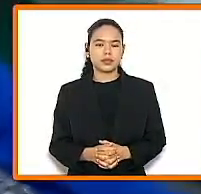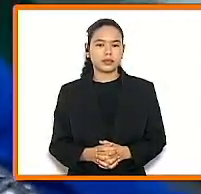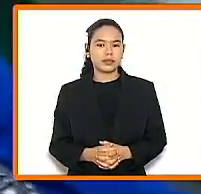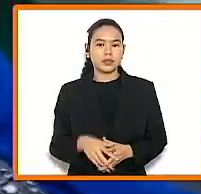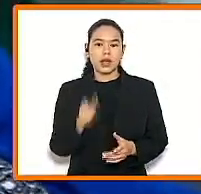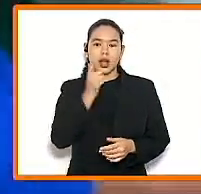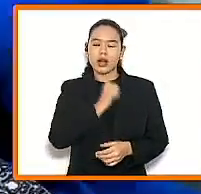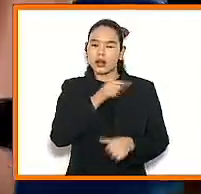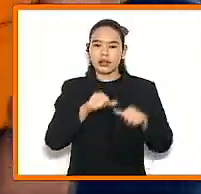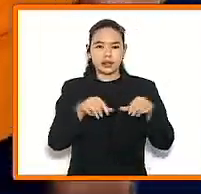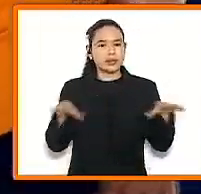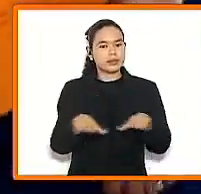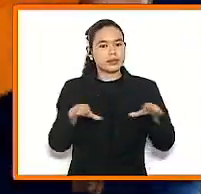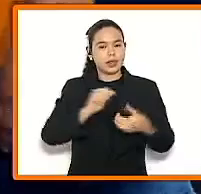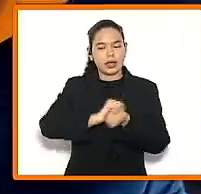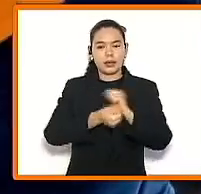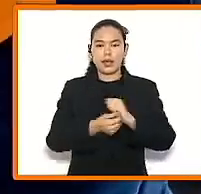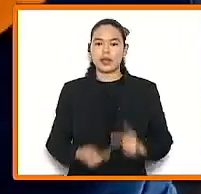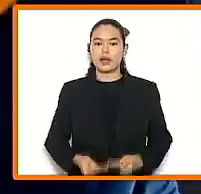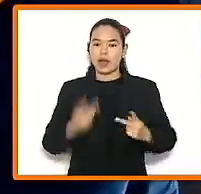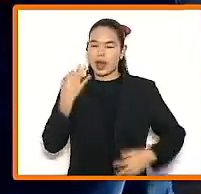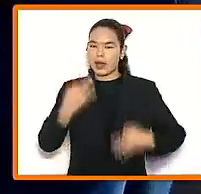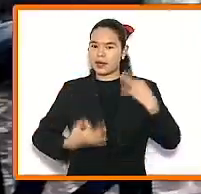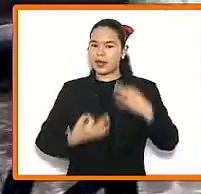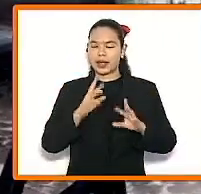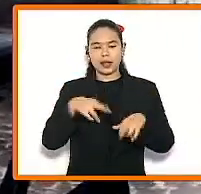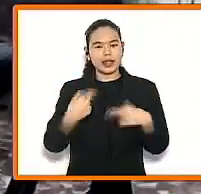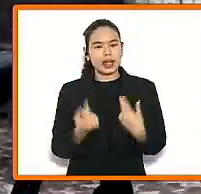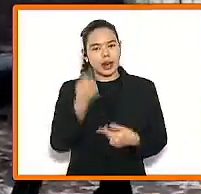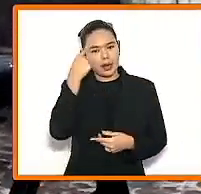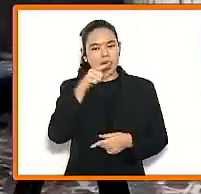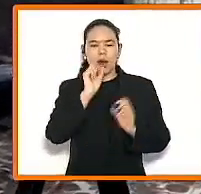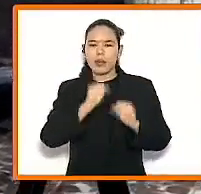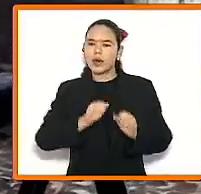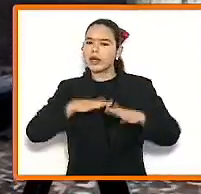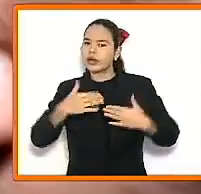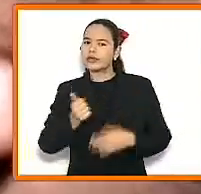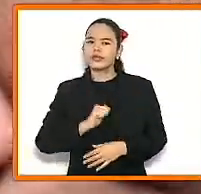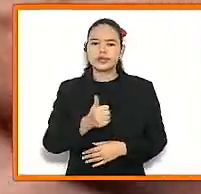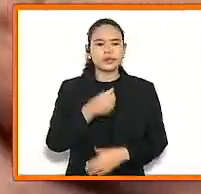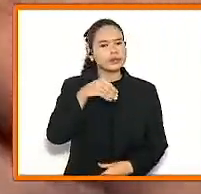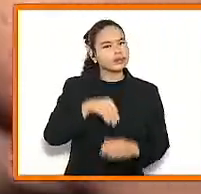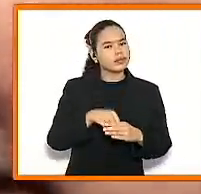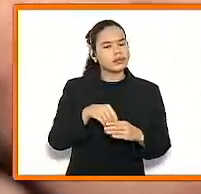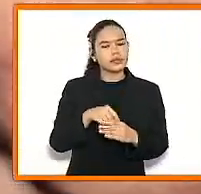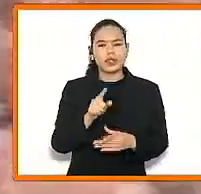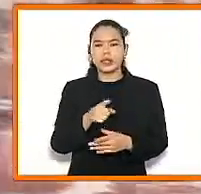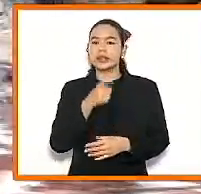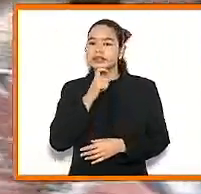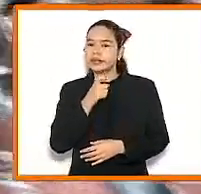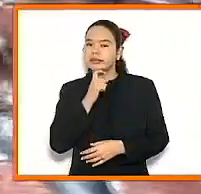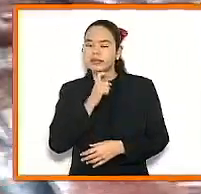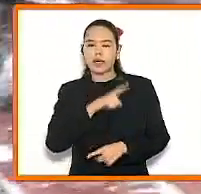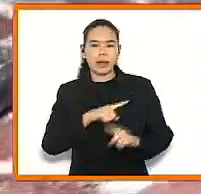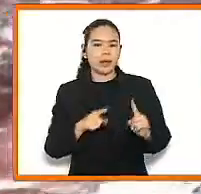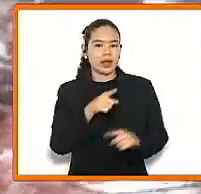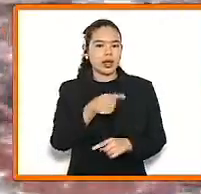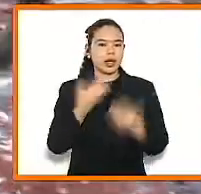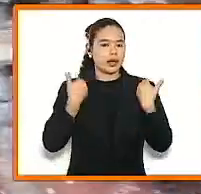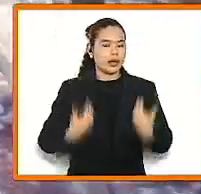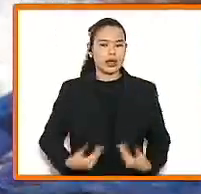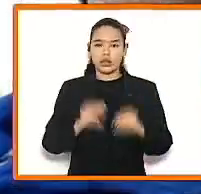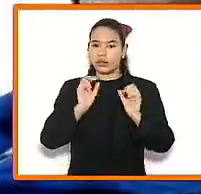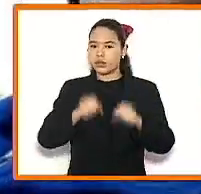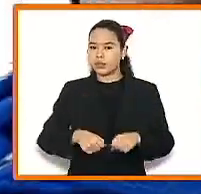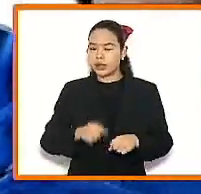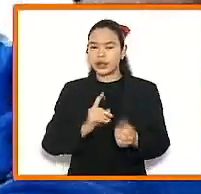Loto Cambiando Vidas con Alegría le hiciera una donación para tener un medio como movilizarse son obvias. Su condición no le permite